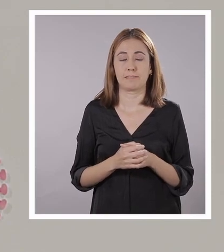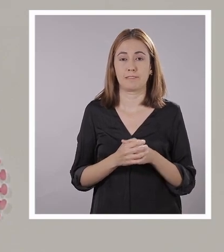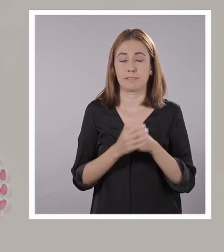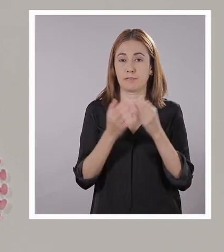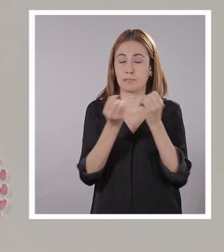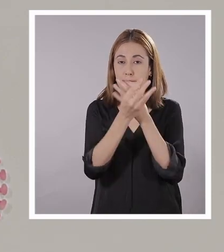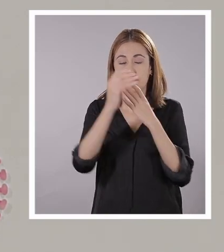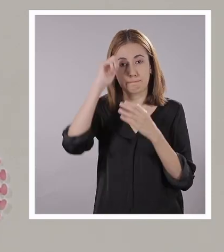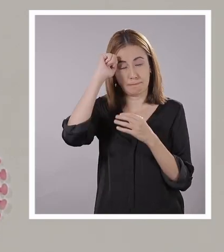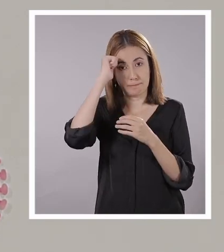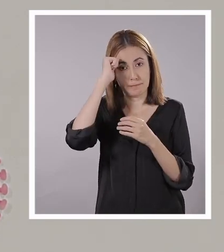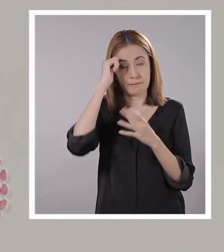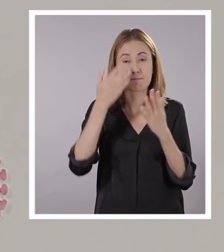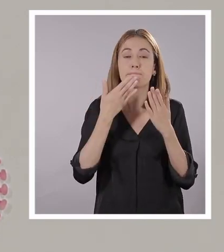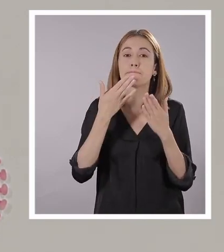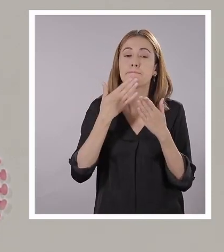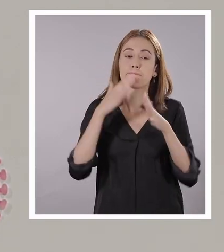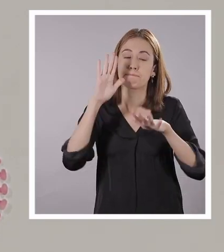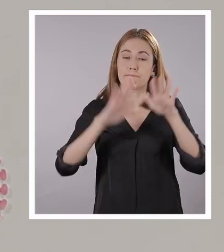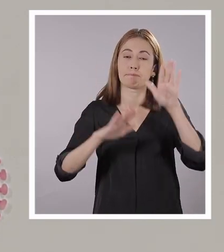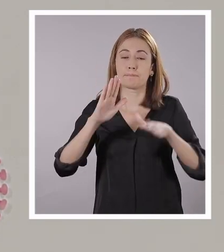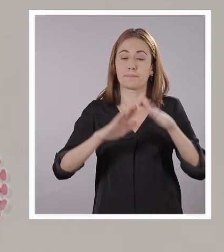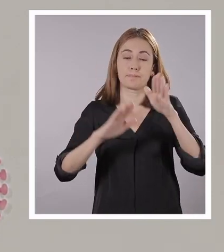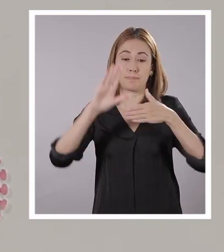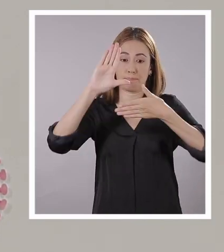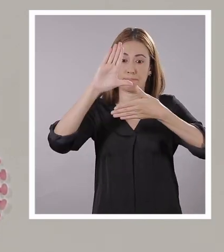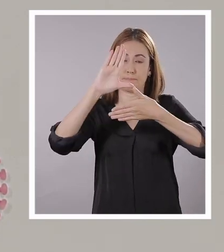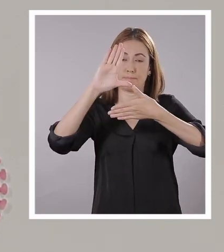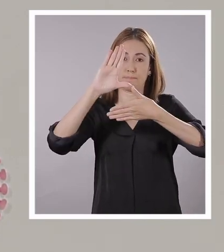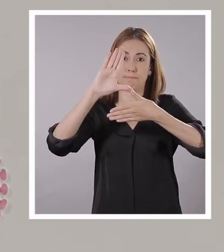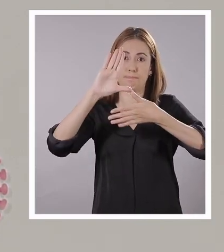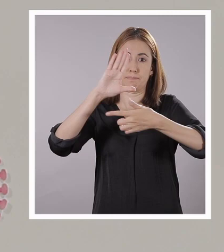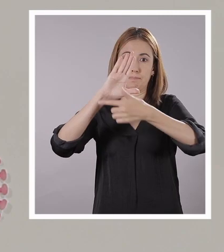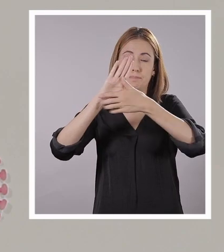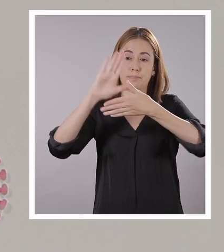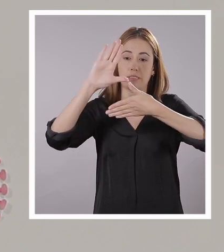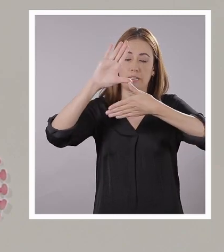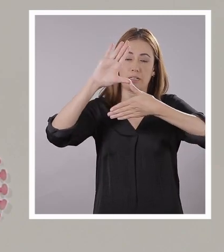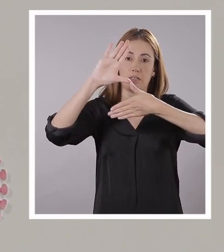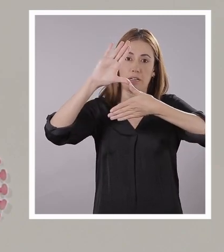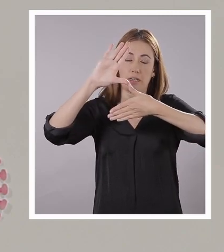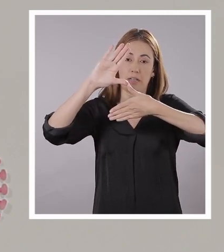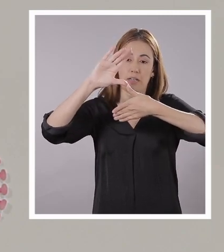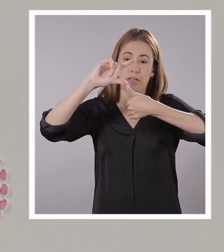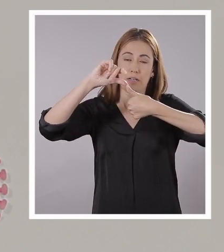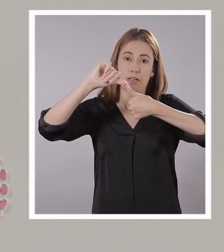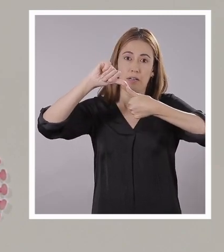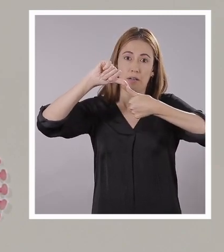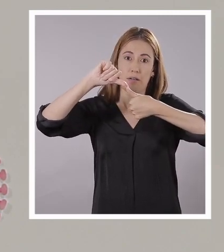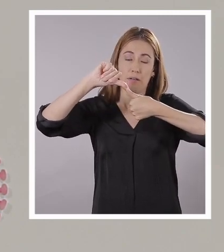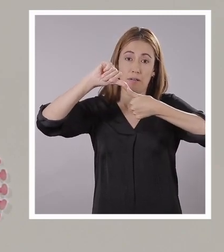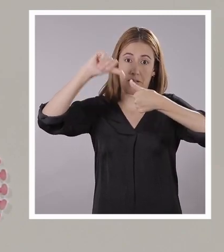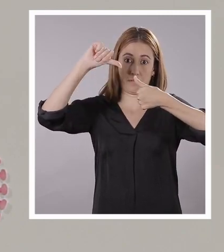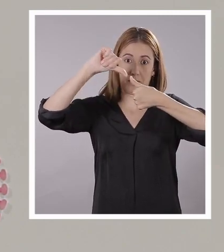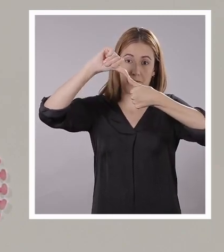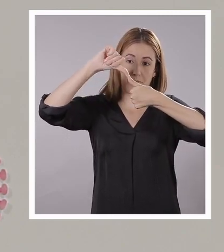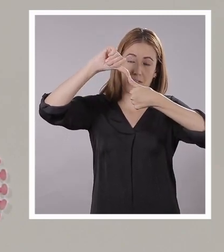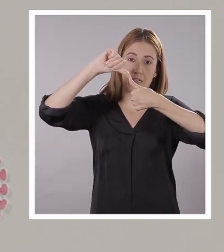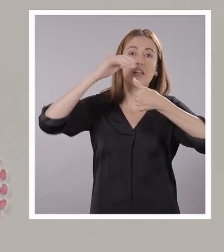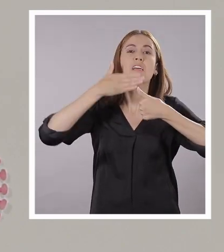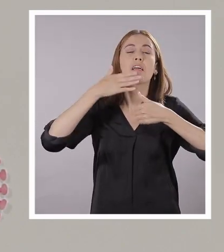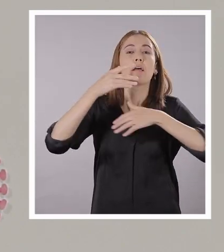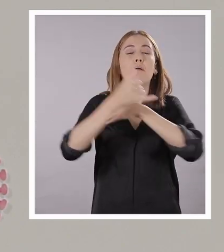hacemos, acuérdese, ¿qué países más o menos ustedes saben que tiene América Central? ¿Puerto Rico? Sí. ¿Qué